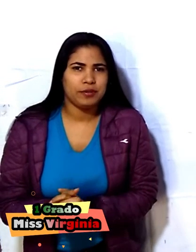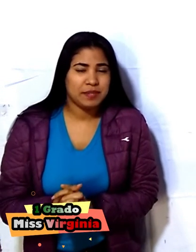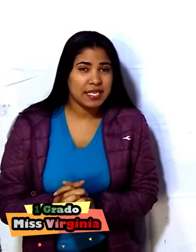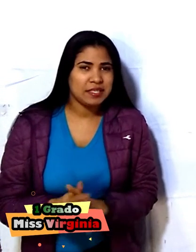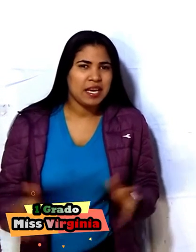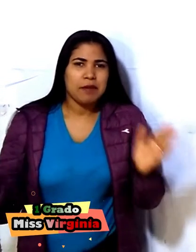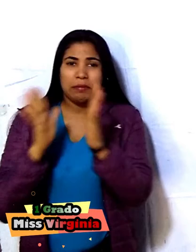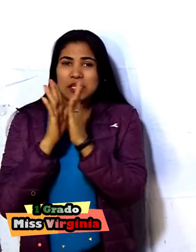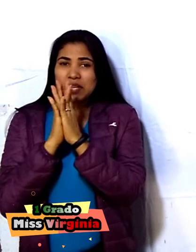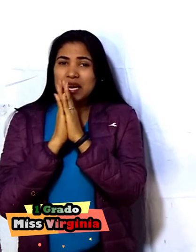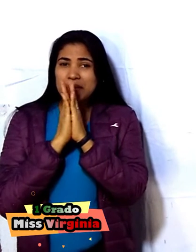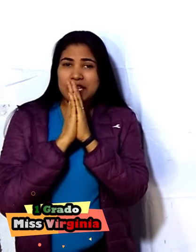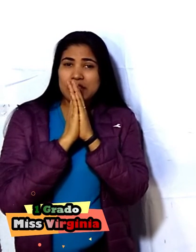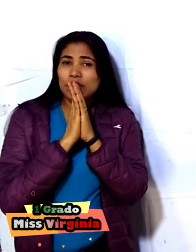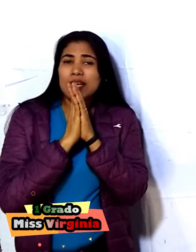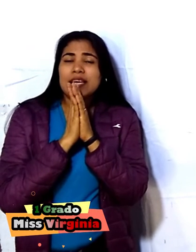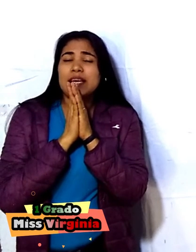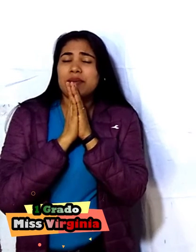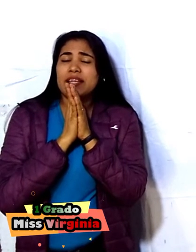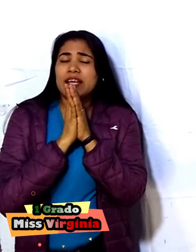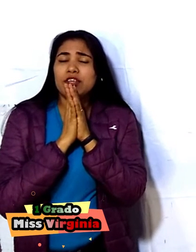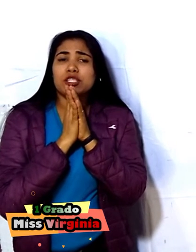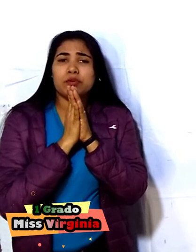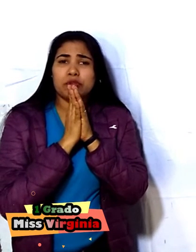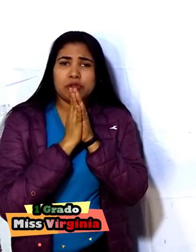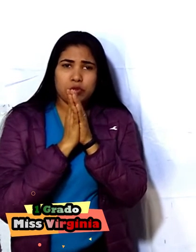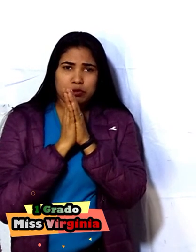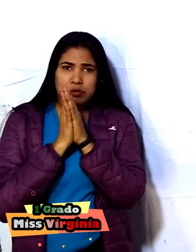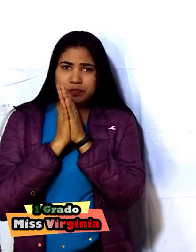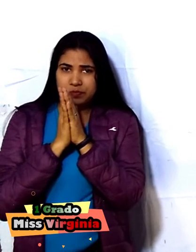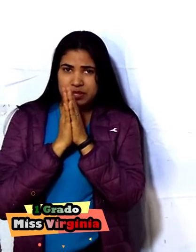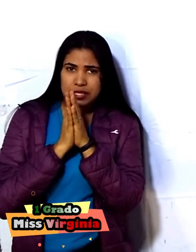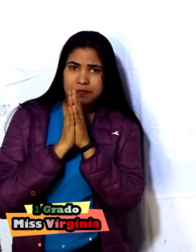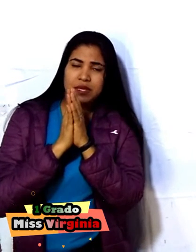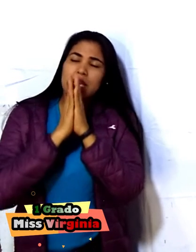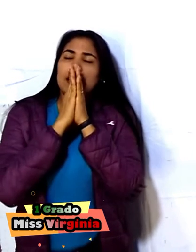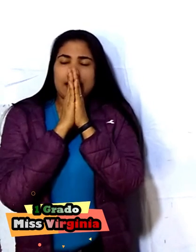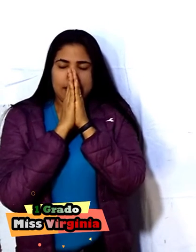nos da hoy, ¿sí? Vamos a unir las manitos y a pedirle a Dios por nosotros.